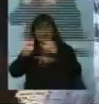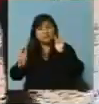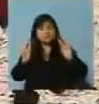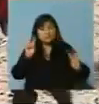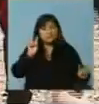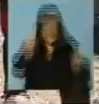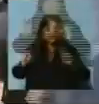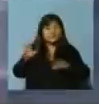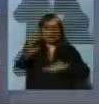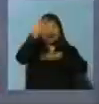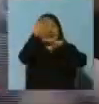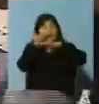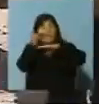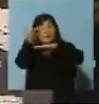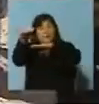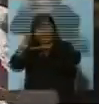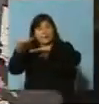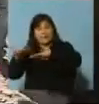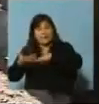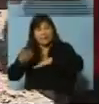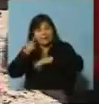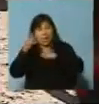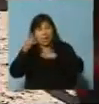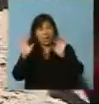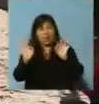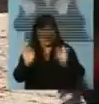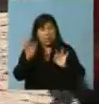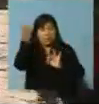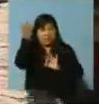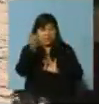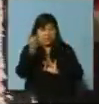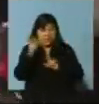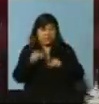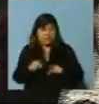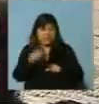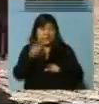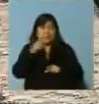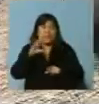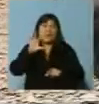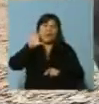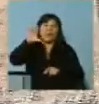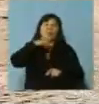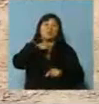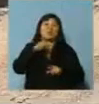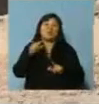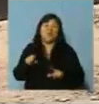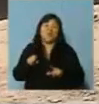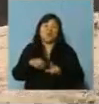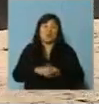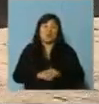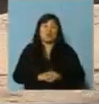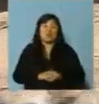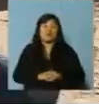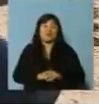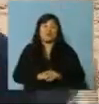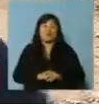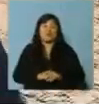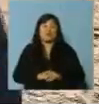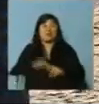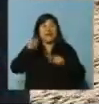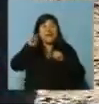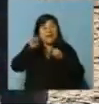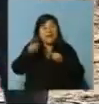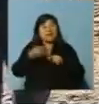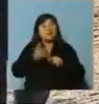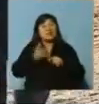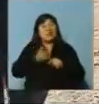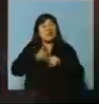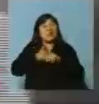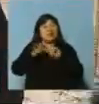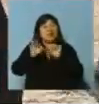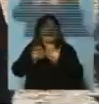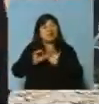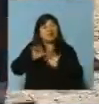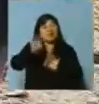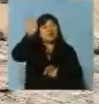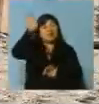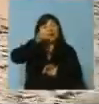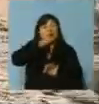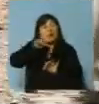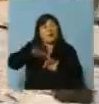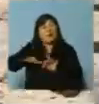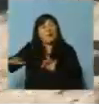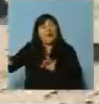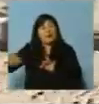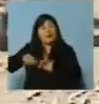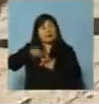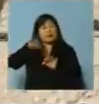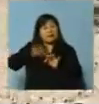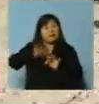planta solar. Planta, provincia de Jujuy, a más de 3.500 metros sobre el nivel del